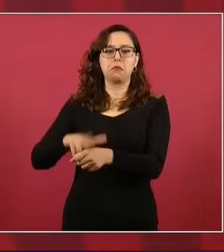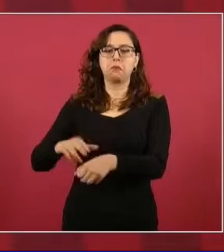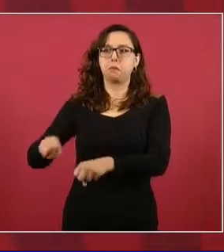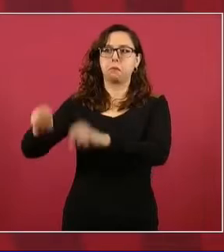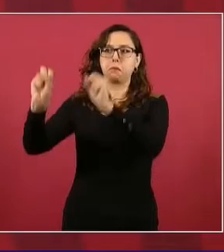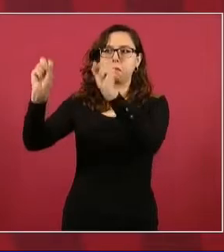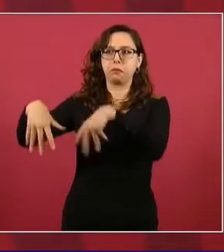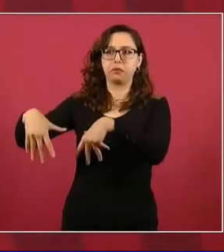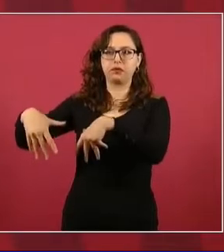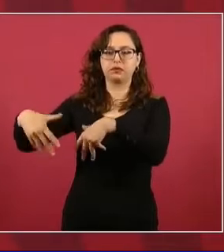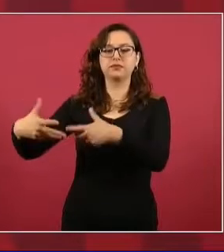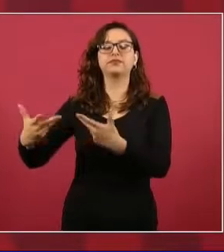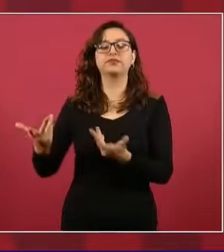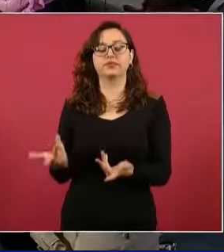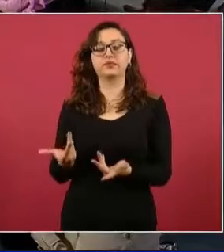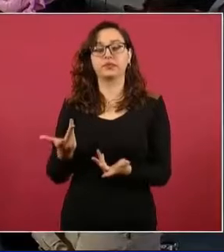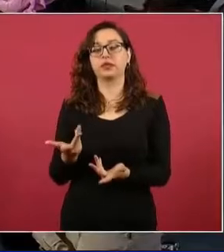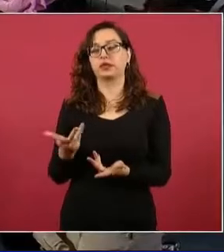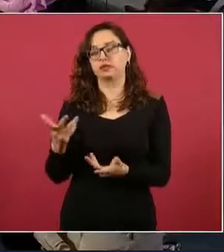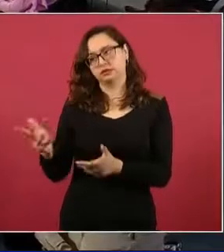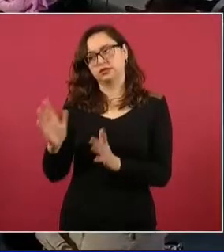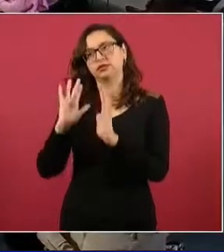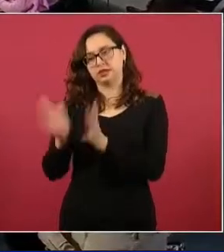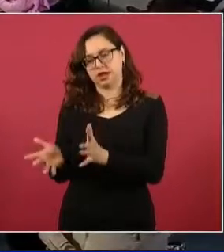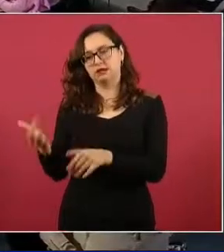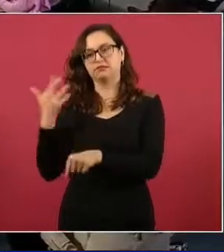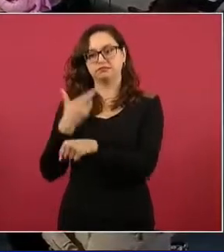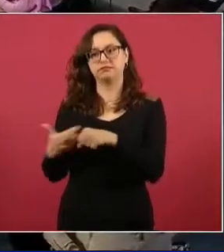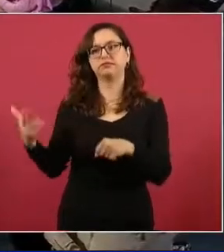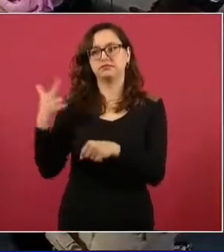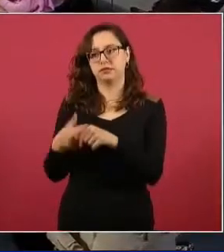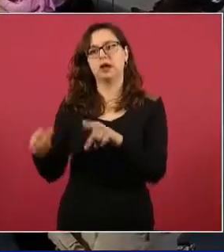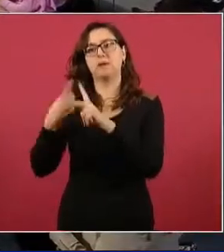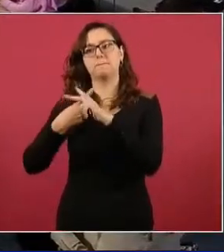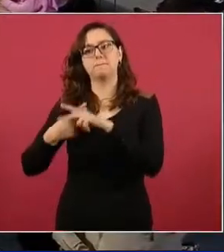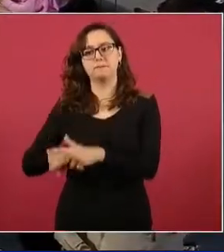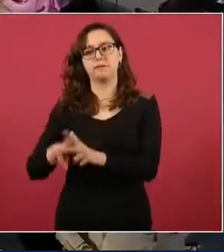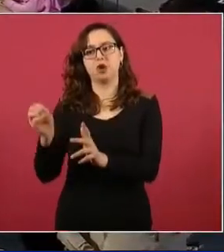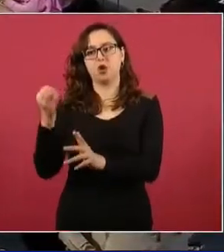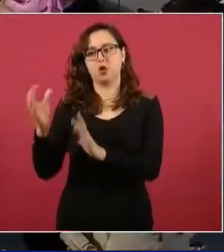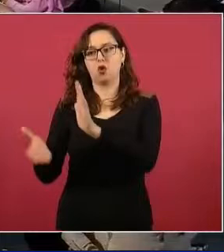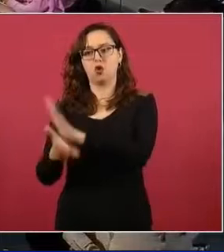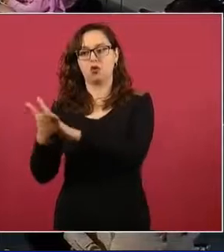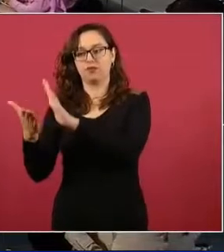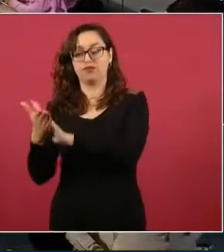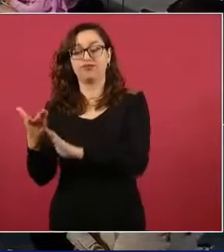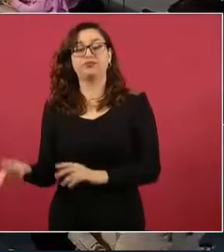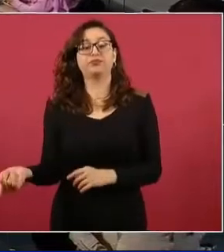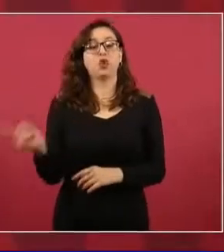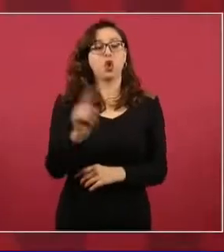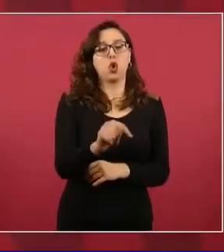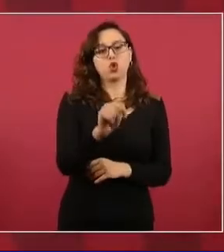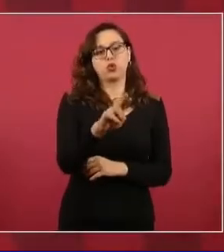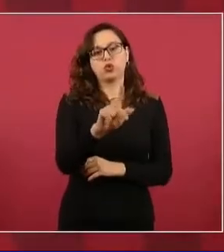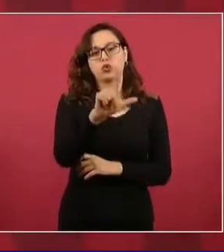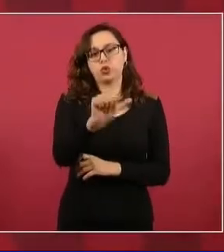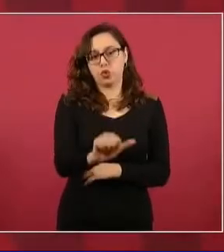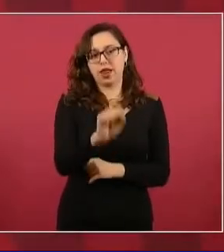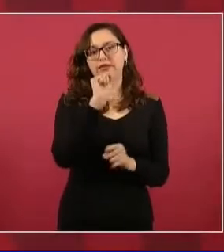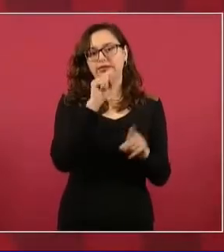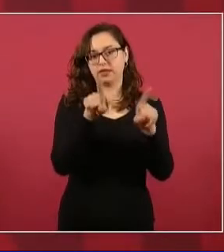Y en el caso de Tula, que ya inició la construcción, ahí son dos obras que operan de manera simultánea tanto la unidad